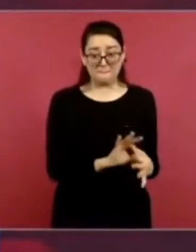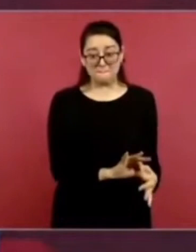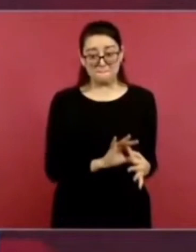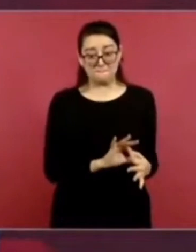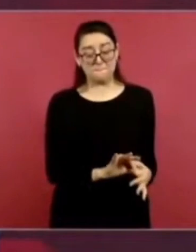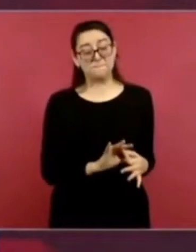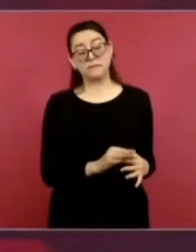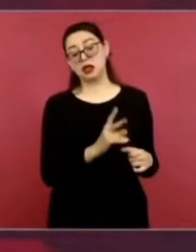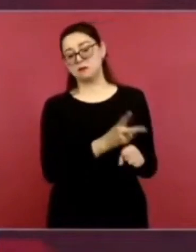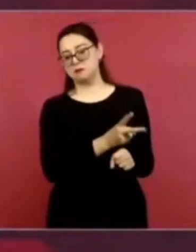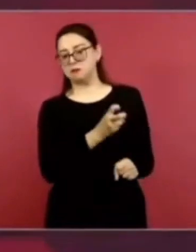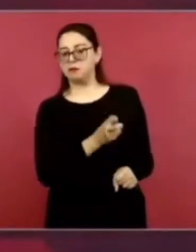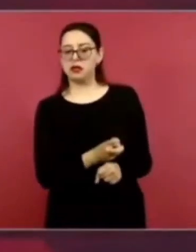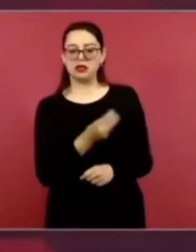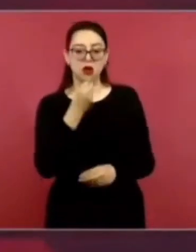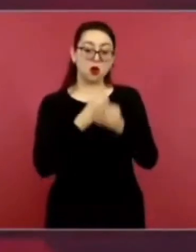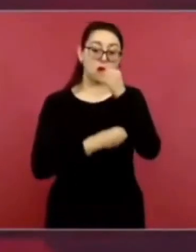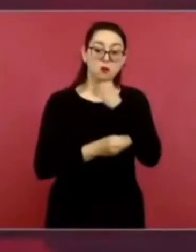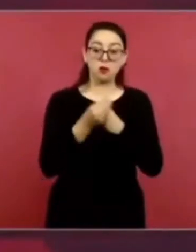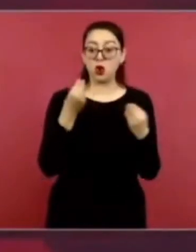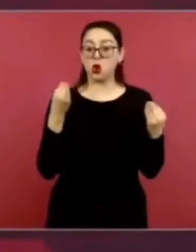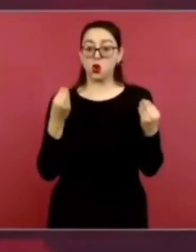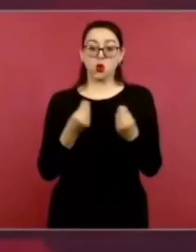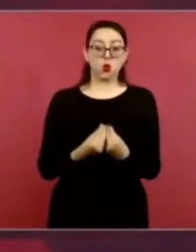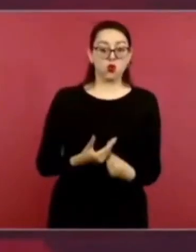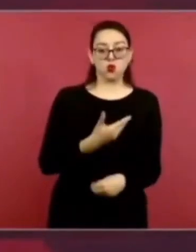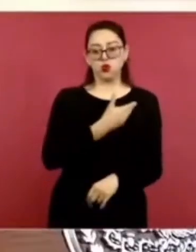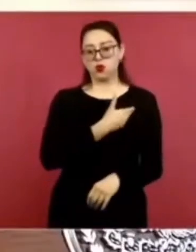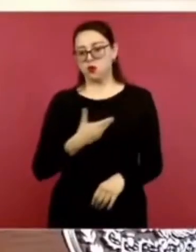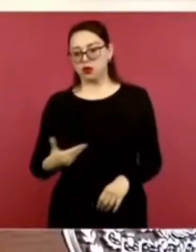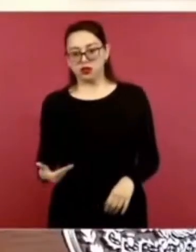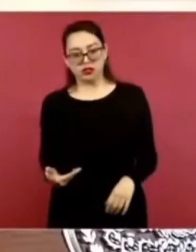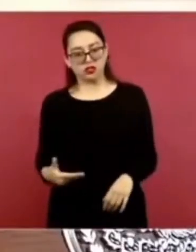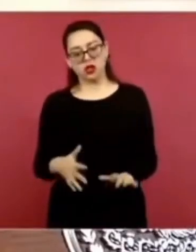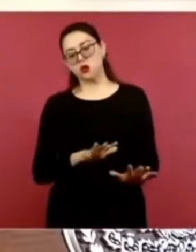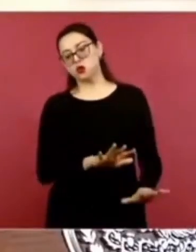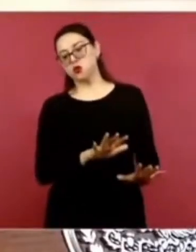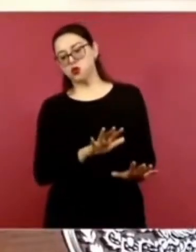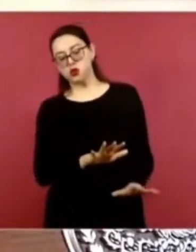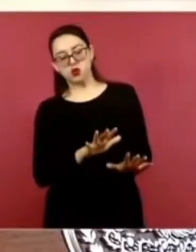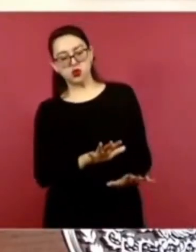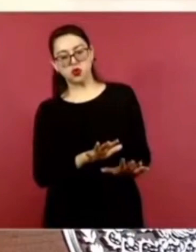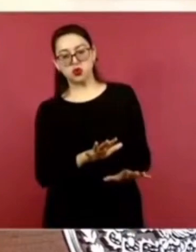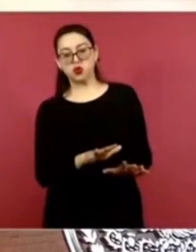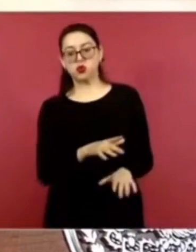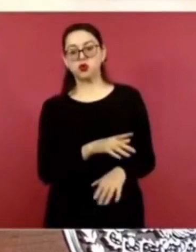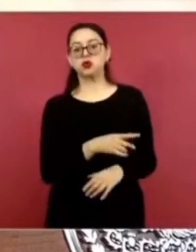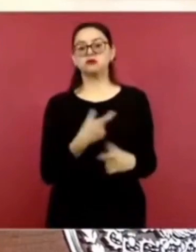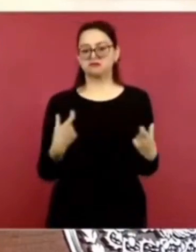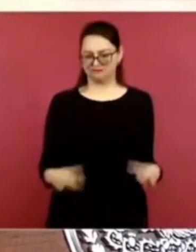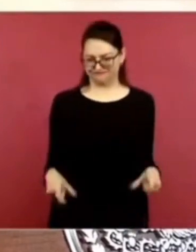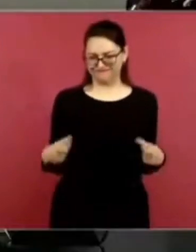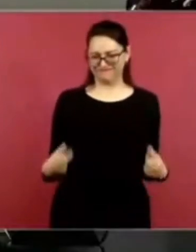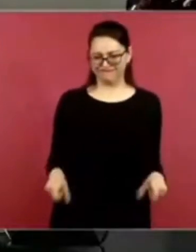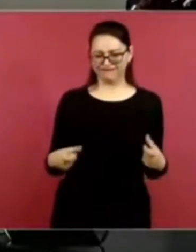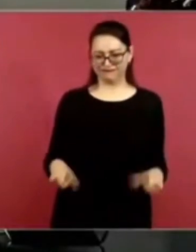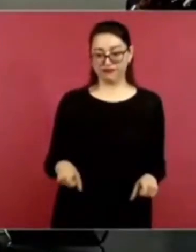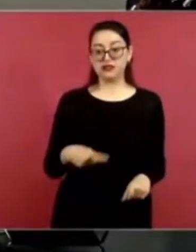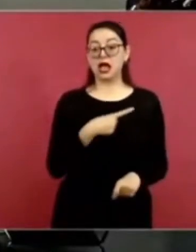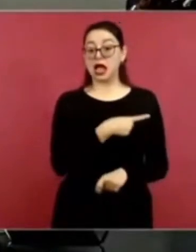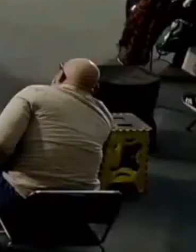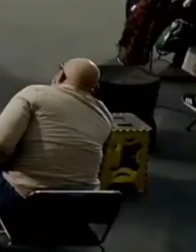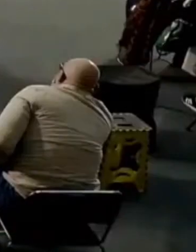Los Pinos y aquí al Palacio, a las ceremonias, los machuchones,